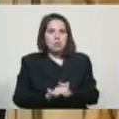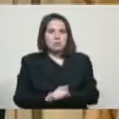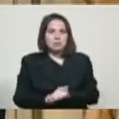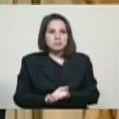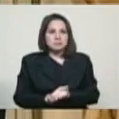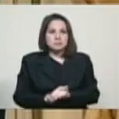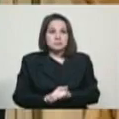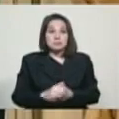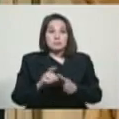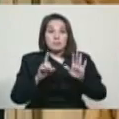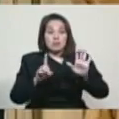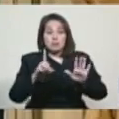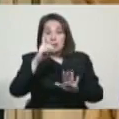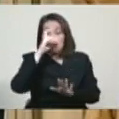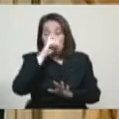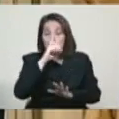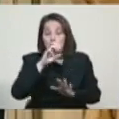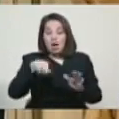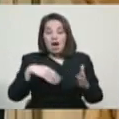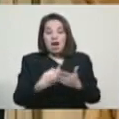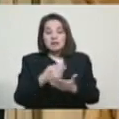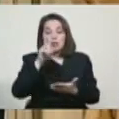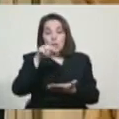tenemos 6 años, hasta el 2025.